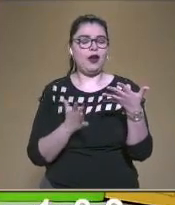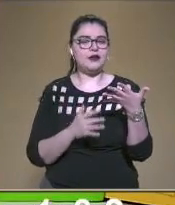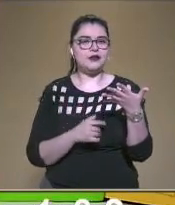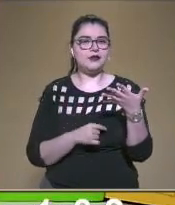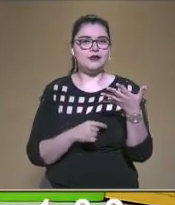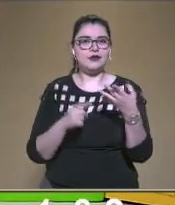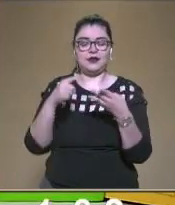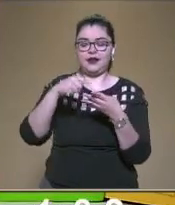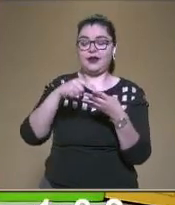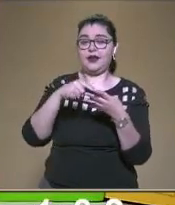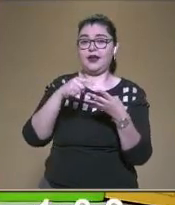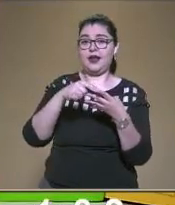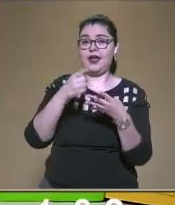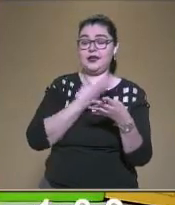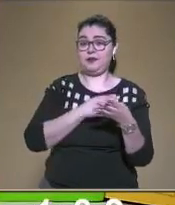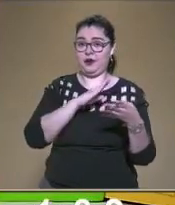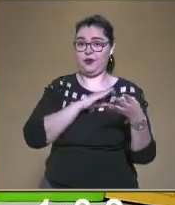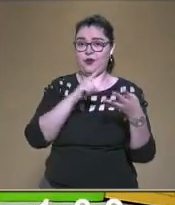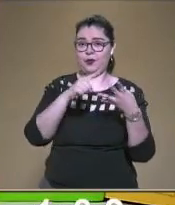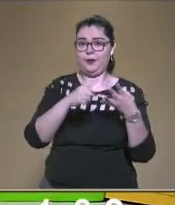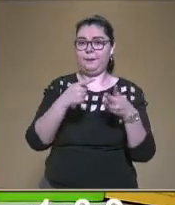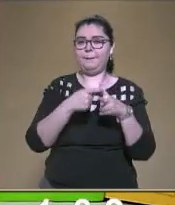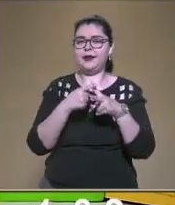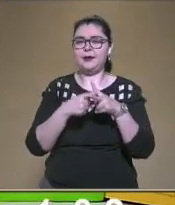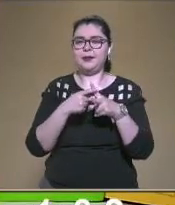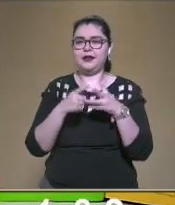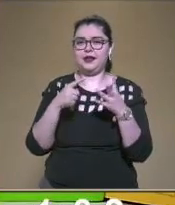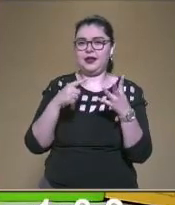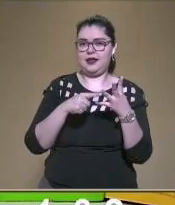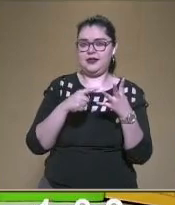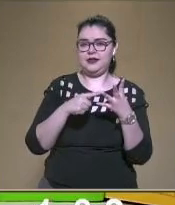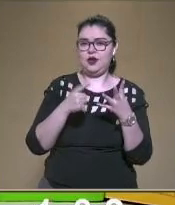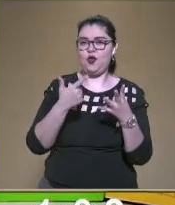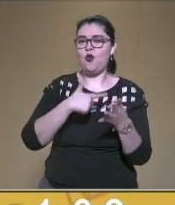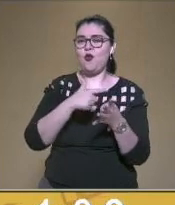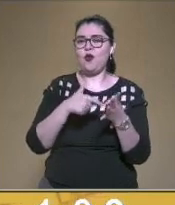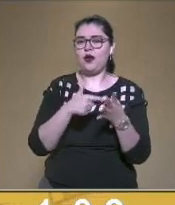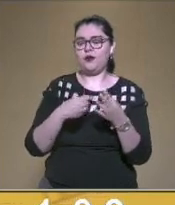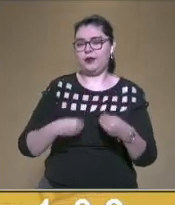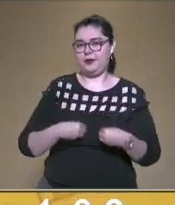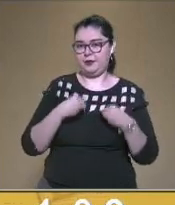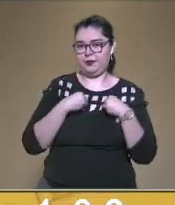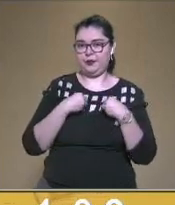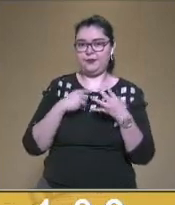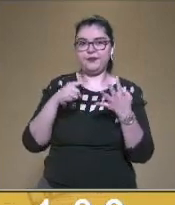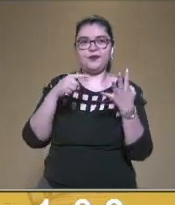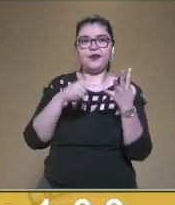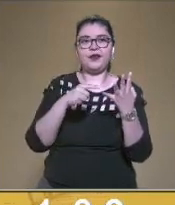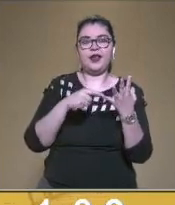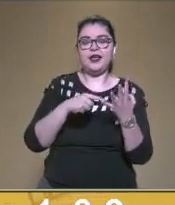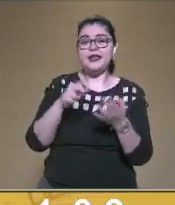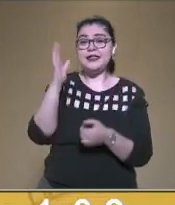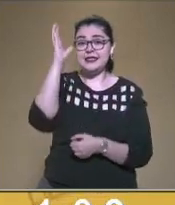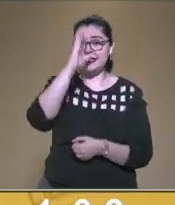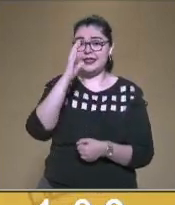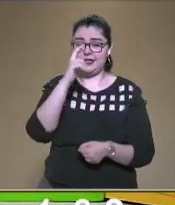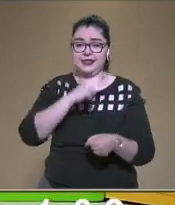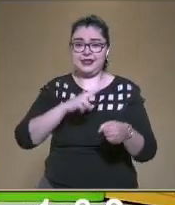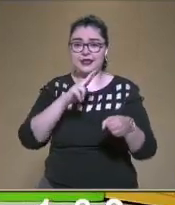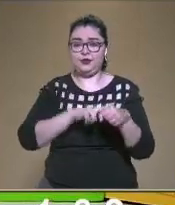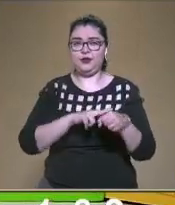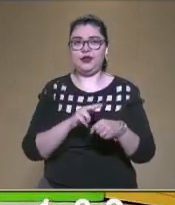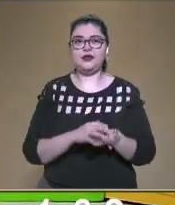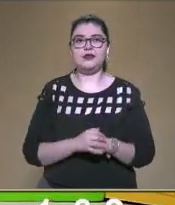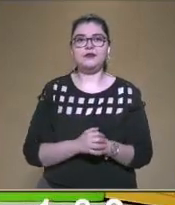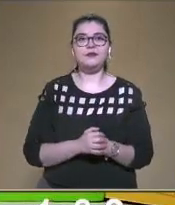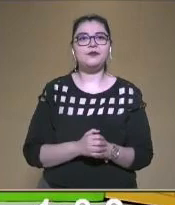con español, posteriormente vamos a seguir con matemáticas, la entidad donde vivo, y finalmente vamos a terminar con ciencias naturales. Exactamente,